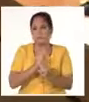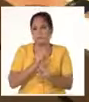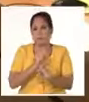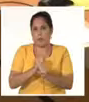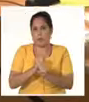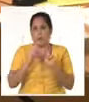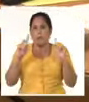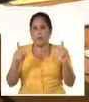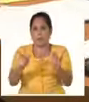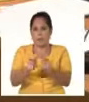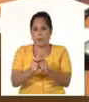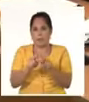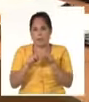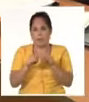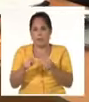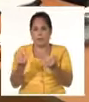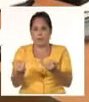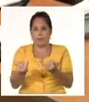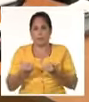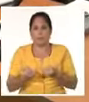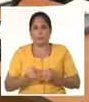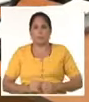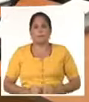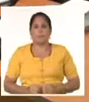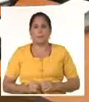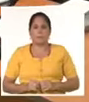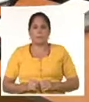y Bernardo Espinosa canal cubano de noticias